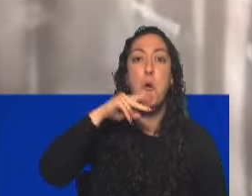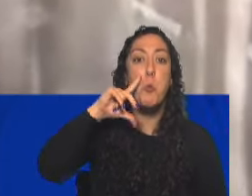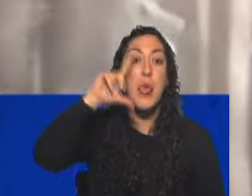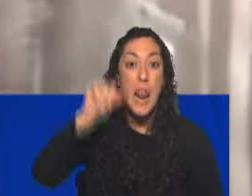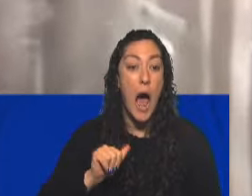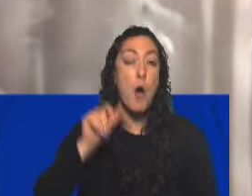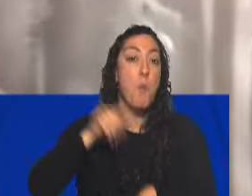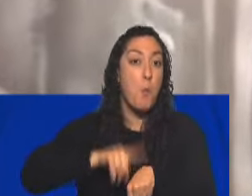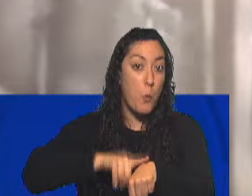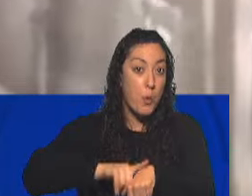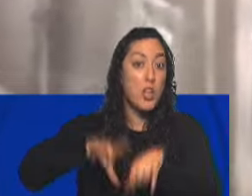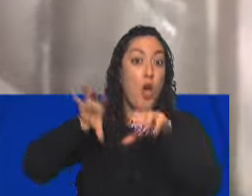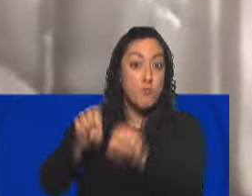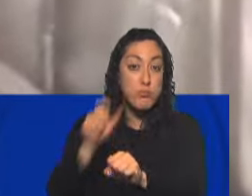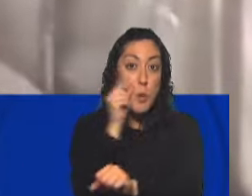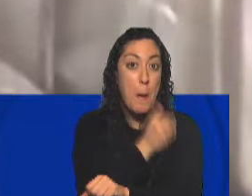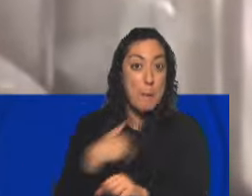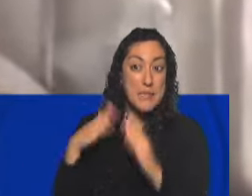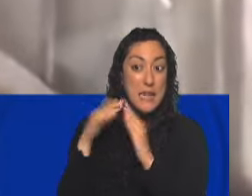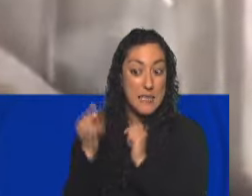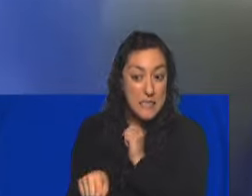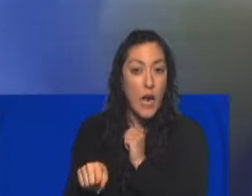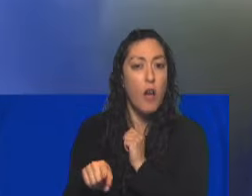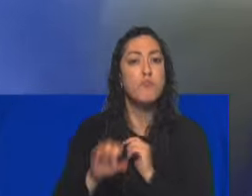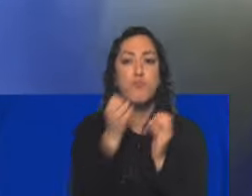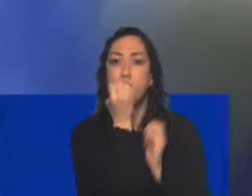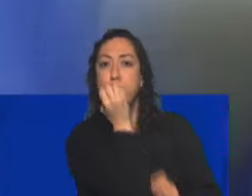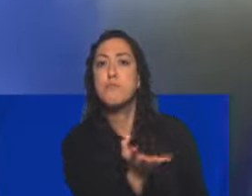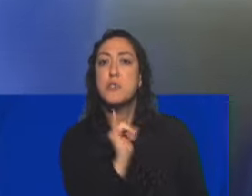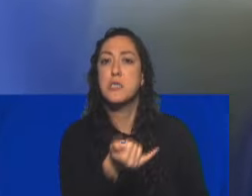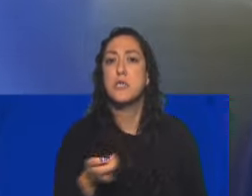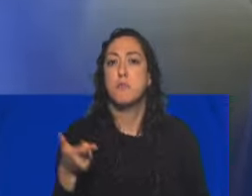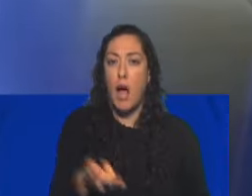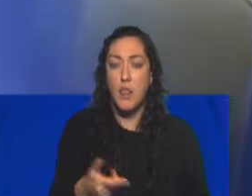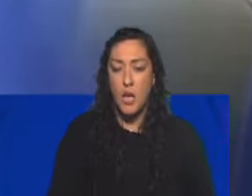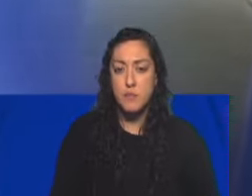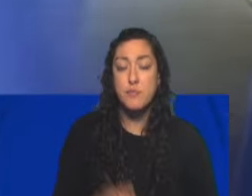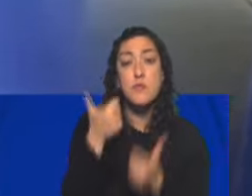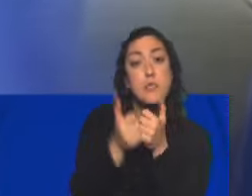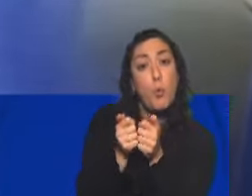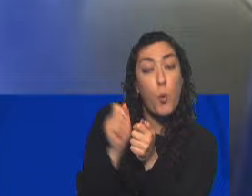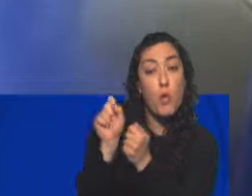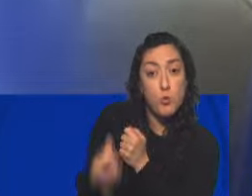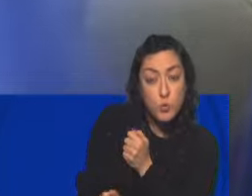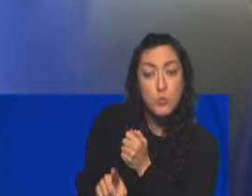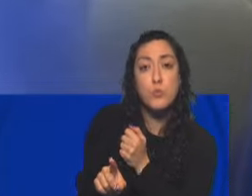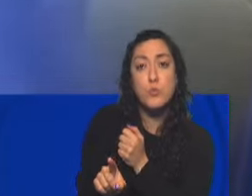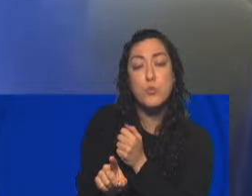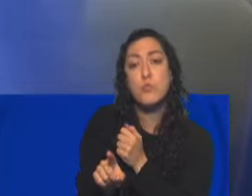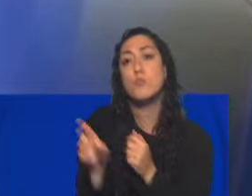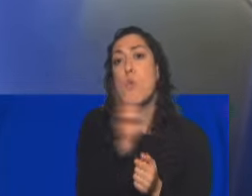detención en la casa de sus padres confesó el crimen. Le hallaron el celular de la